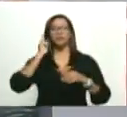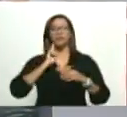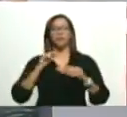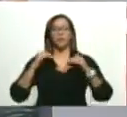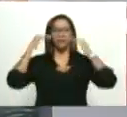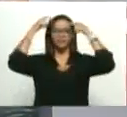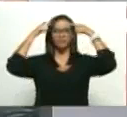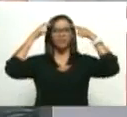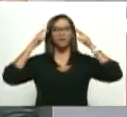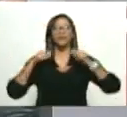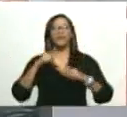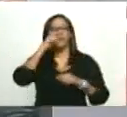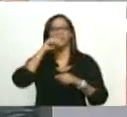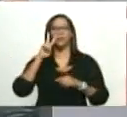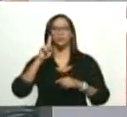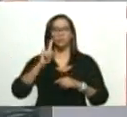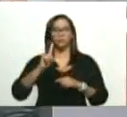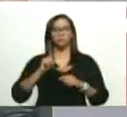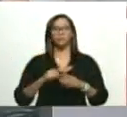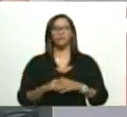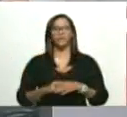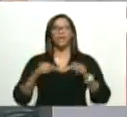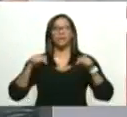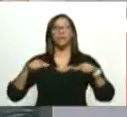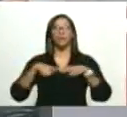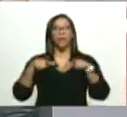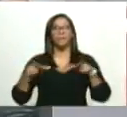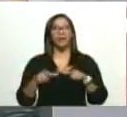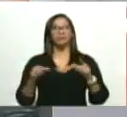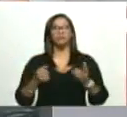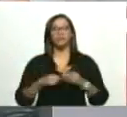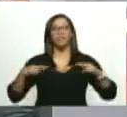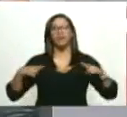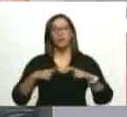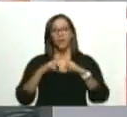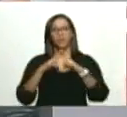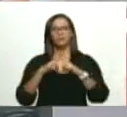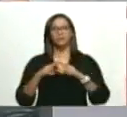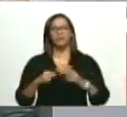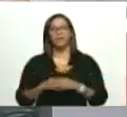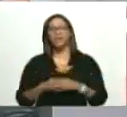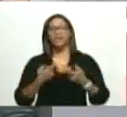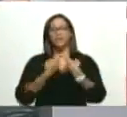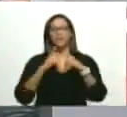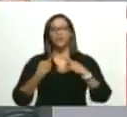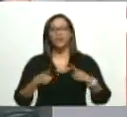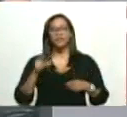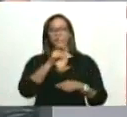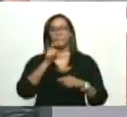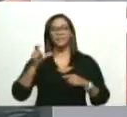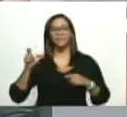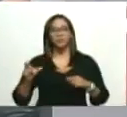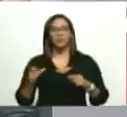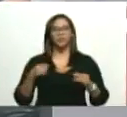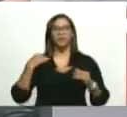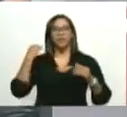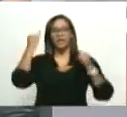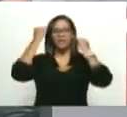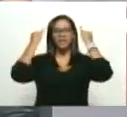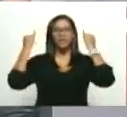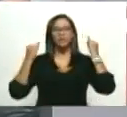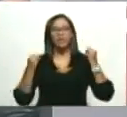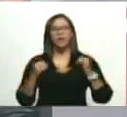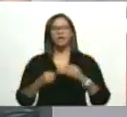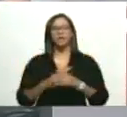Chávez en el siglo XXI. Este es un espacio de encuentro de distintas personalidades, intelectuales,